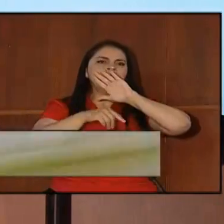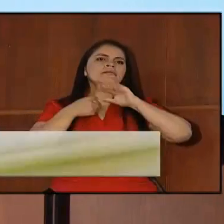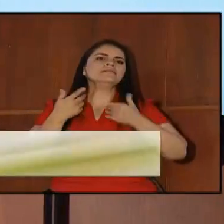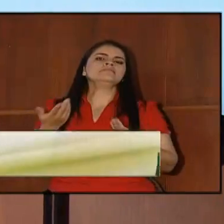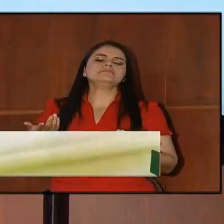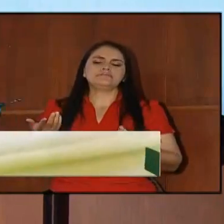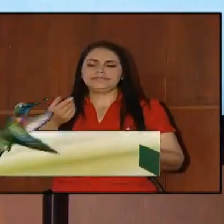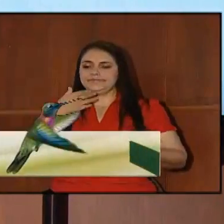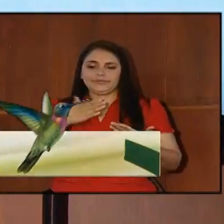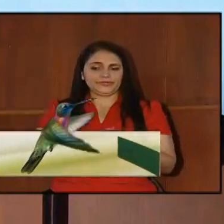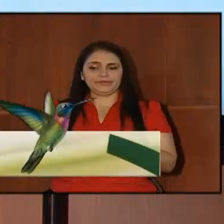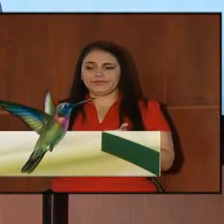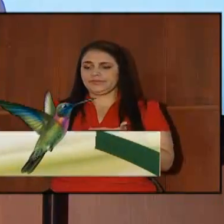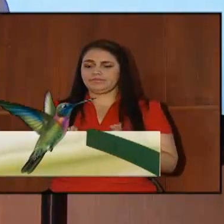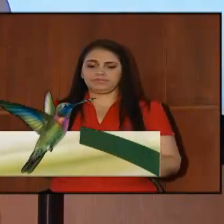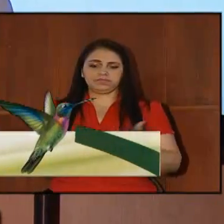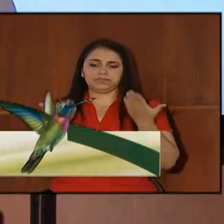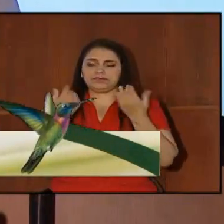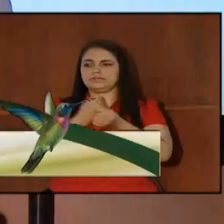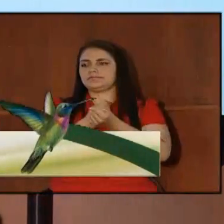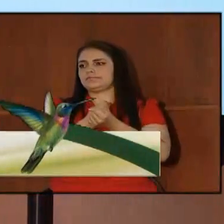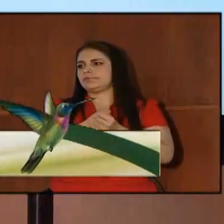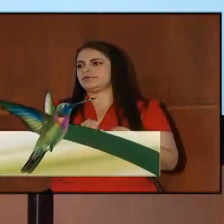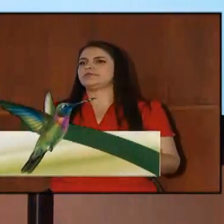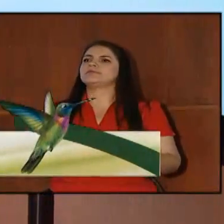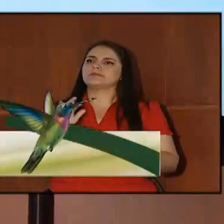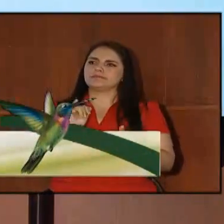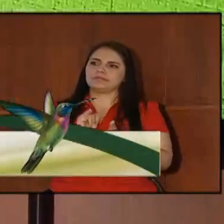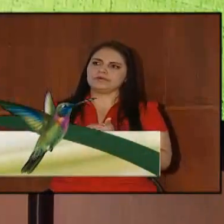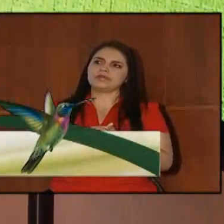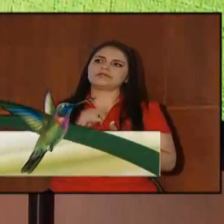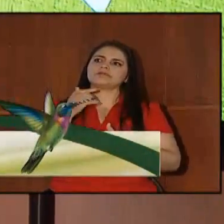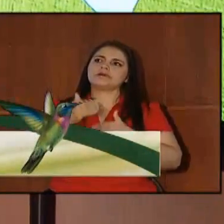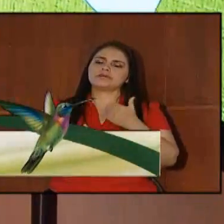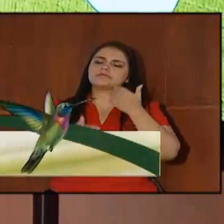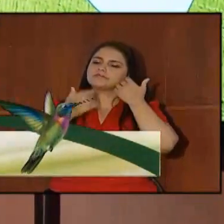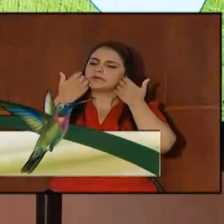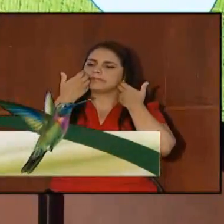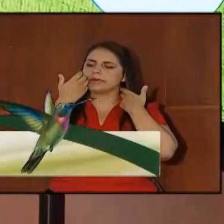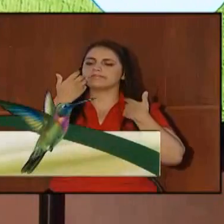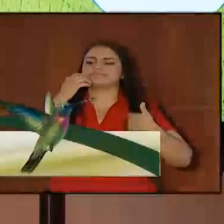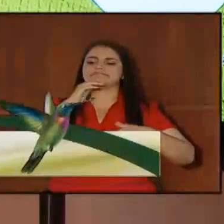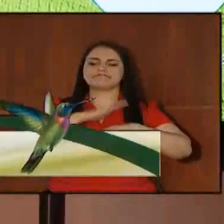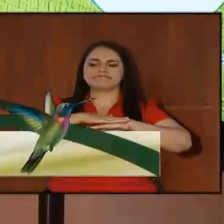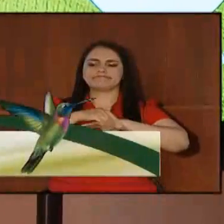estamos dando, ahí es donde se va a ver afectado y vamos a llegar a un postramiento en la cama.